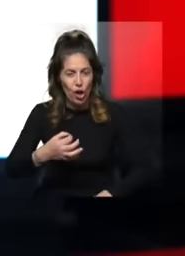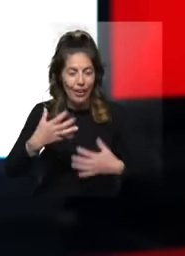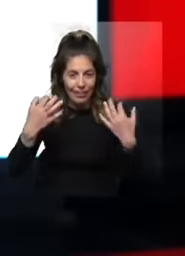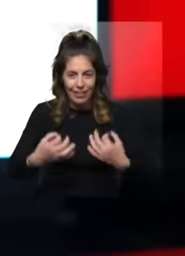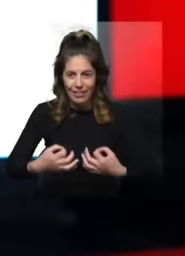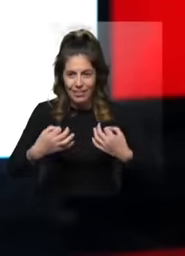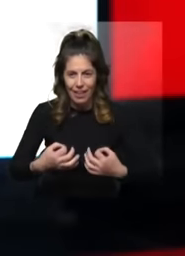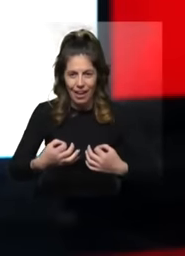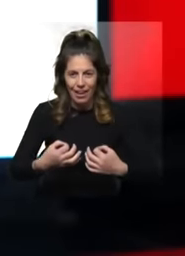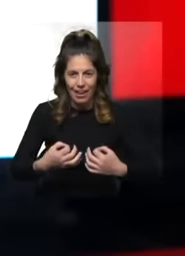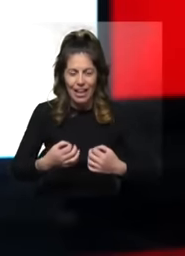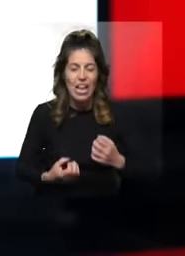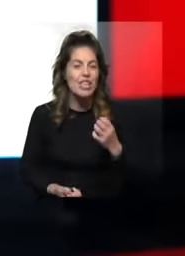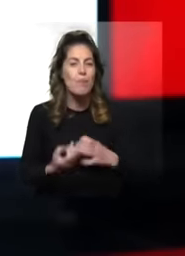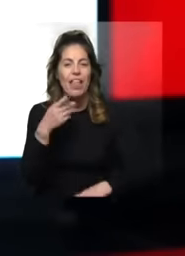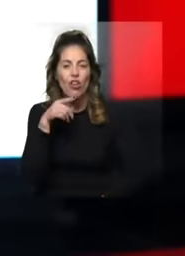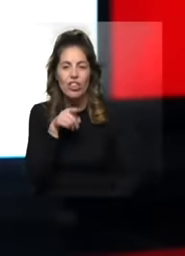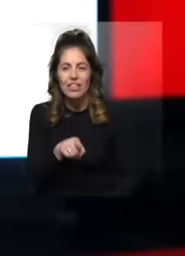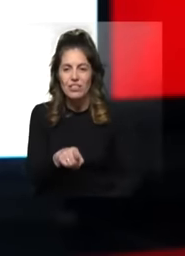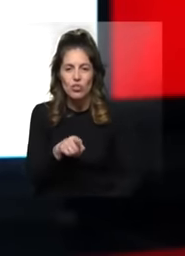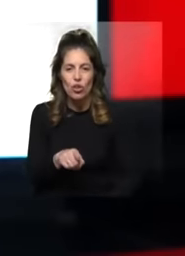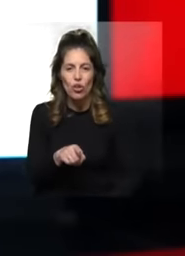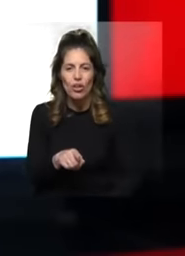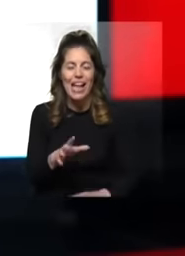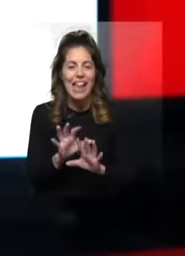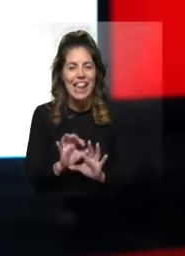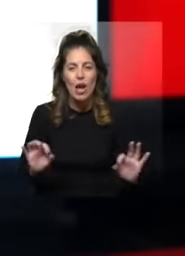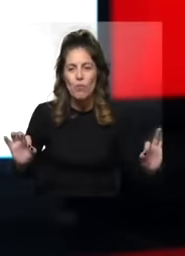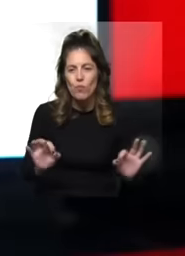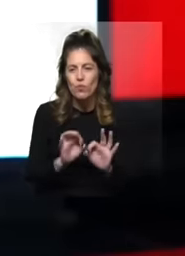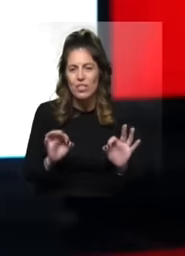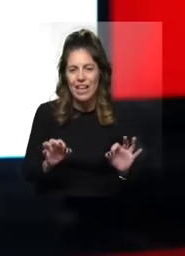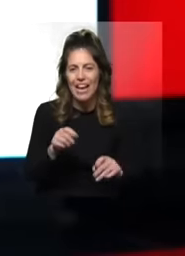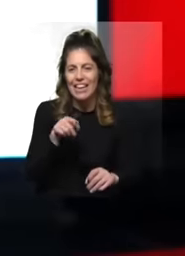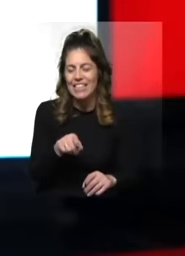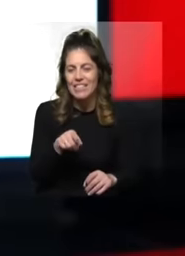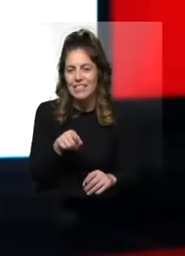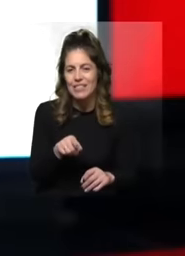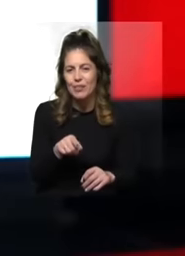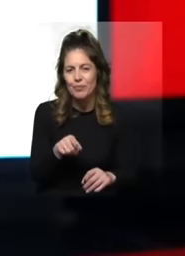realidad el disparador de todo eso en la música es